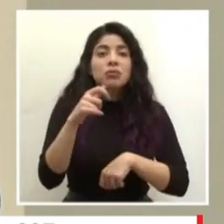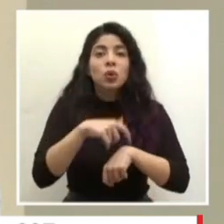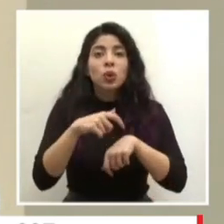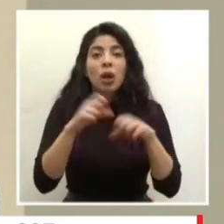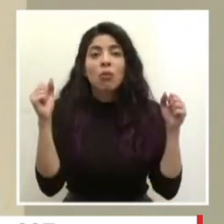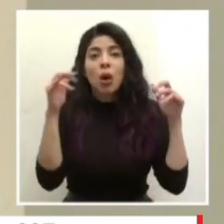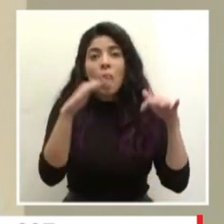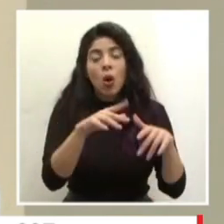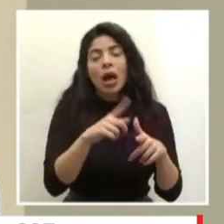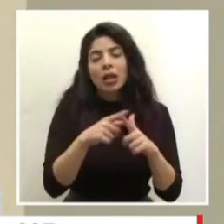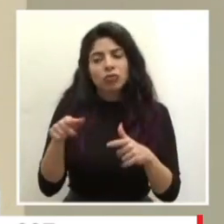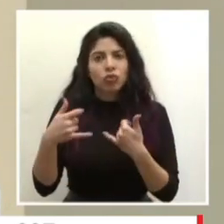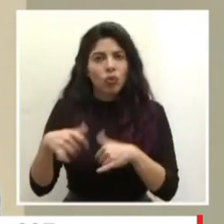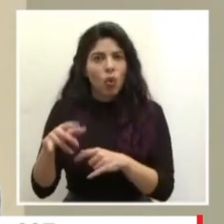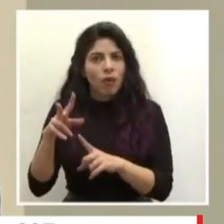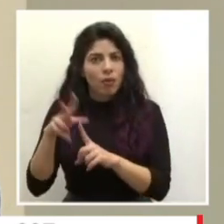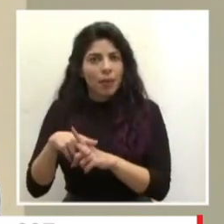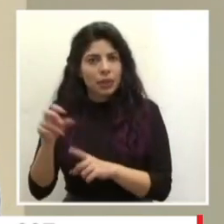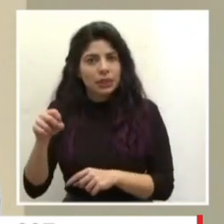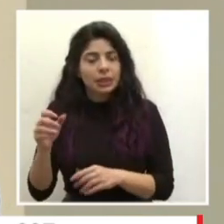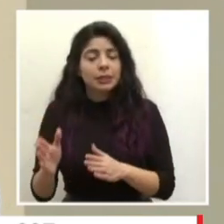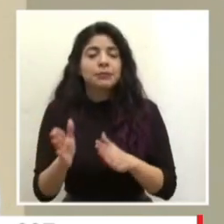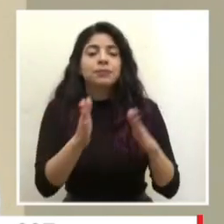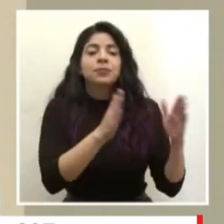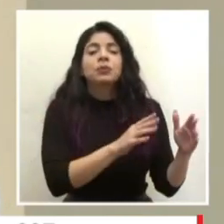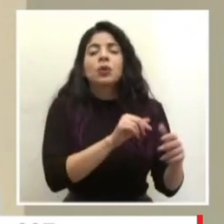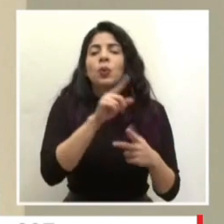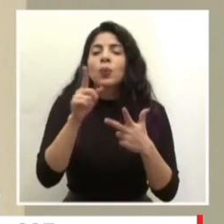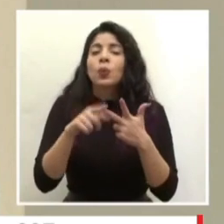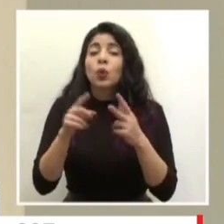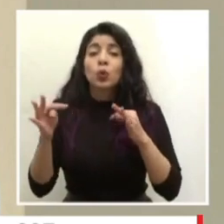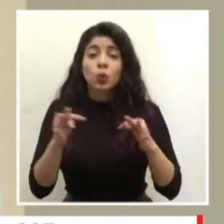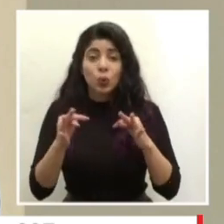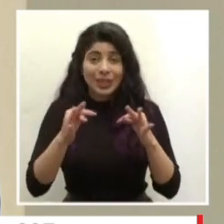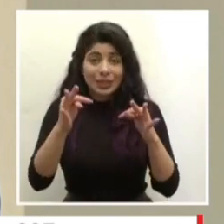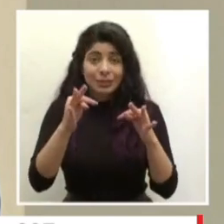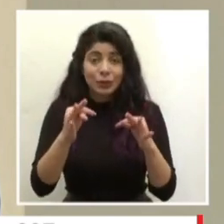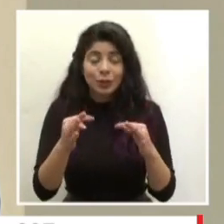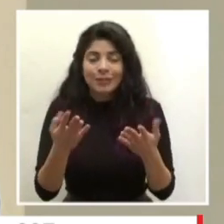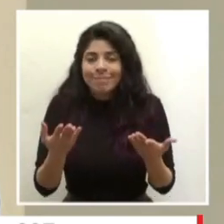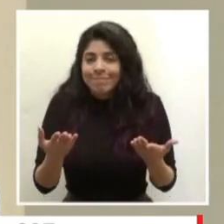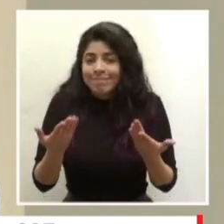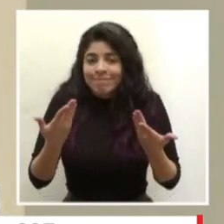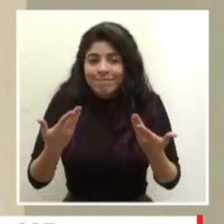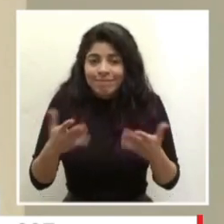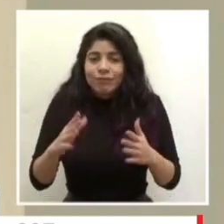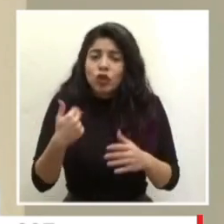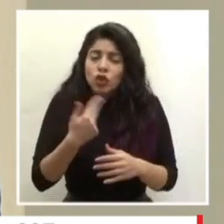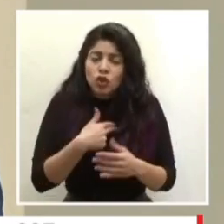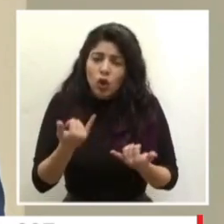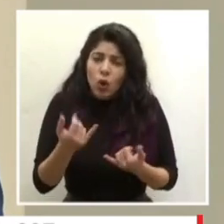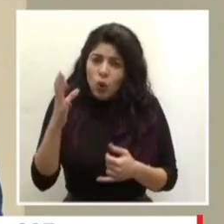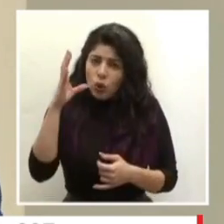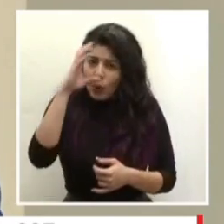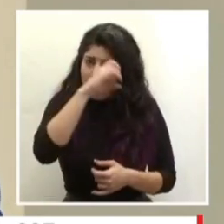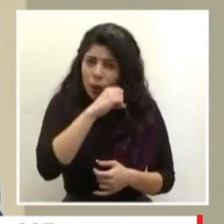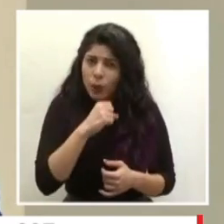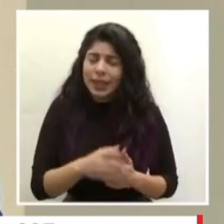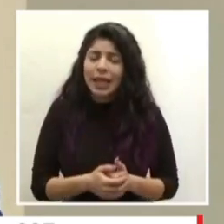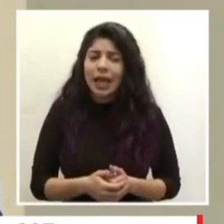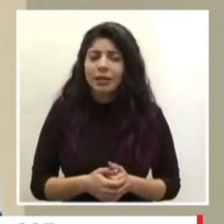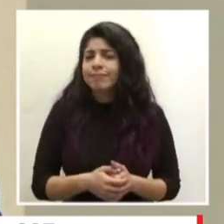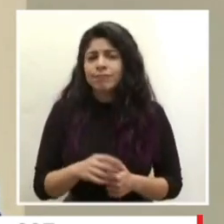todavía tiene mucho sentido. Y el asunto del turismo es algo que ya estamos contemplando.